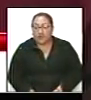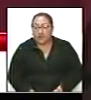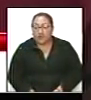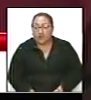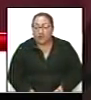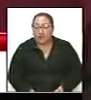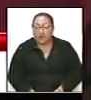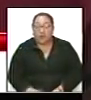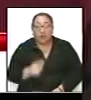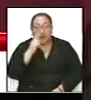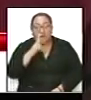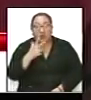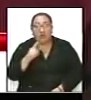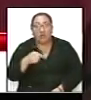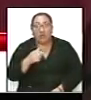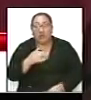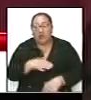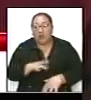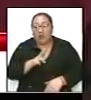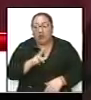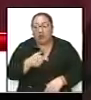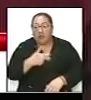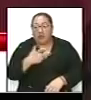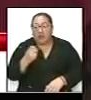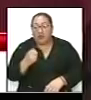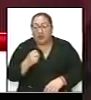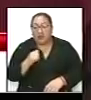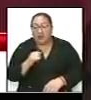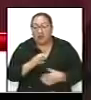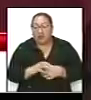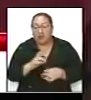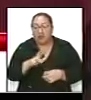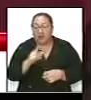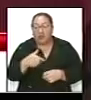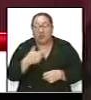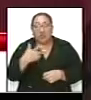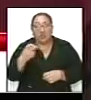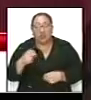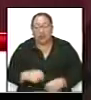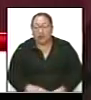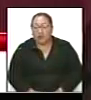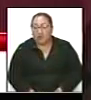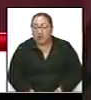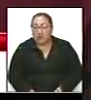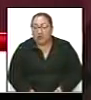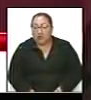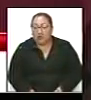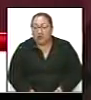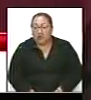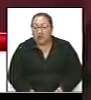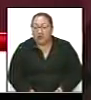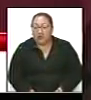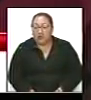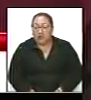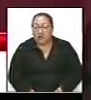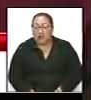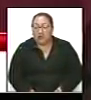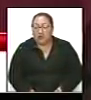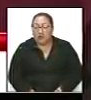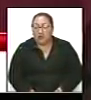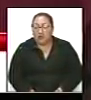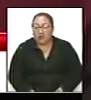junio 3.300. En julio 3.300. Y en agosto 3.300. ¿Dónde está el incremento? Más bien le han dado 1.000